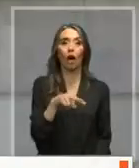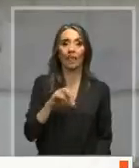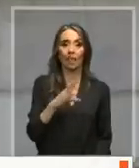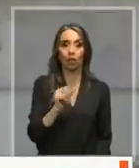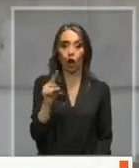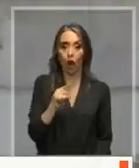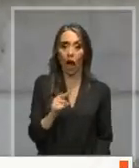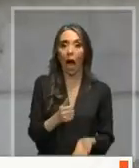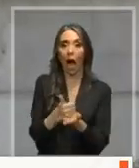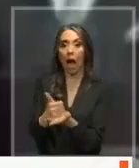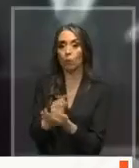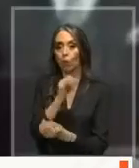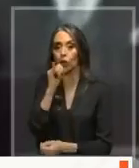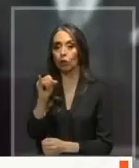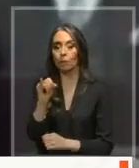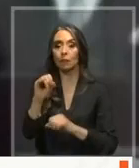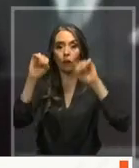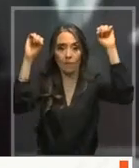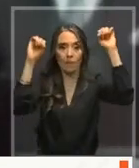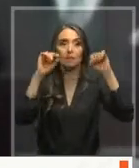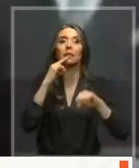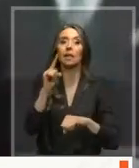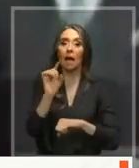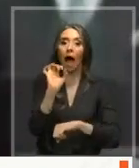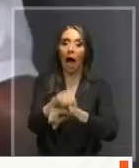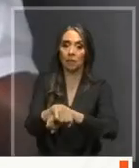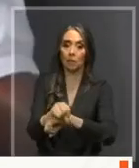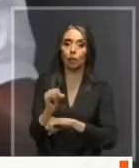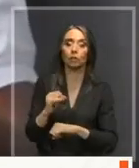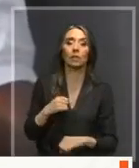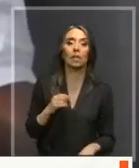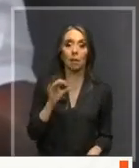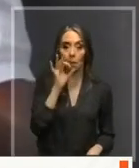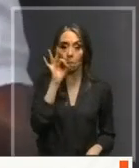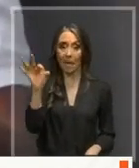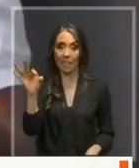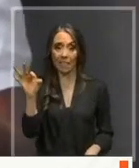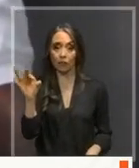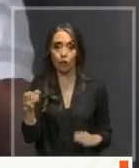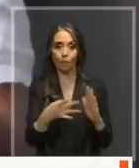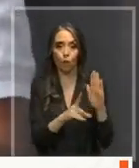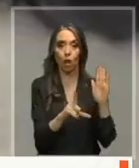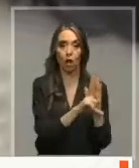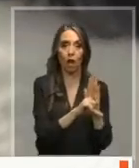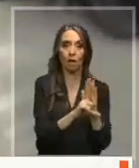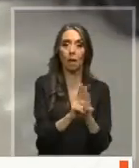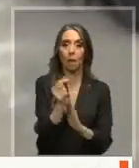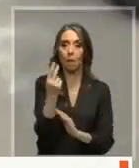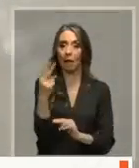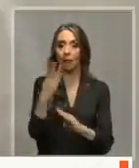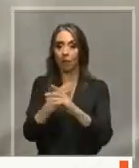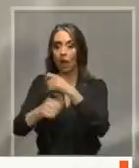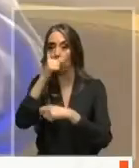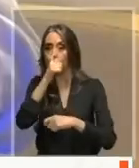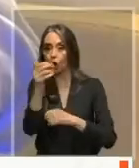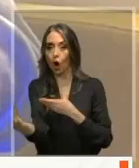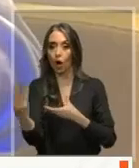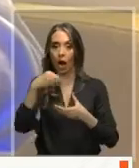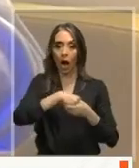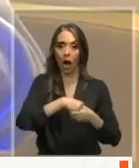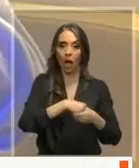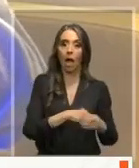colaborar con la fiscalía. Aceptó los cargos de enriquecimiento ilícito y admitió que dinero narco entró a la